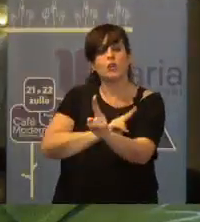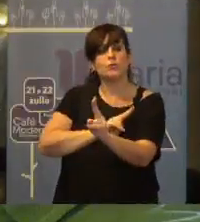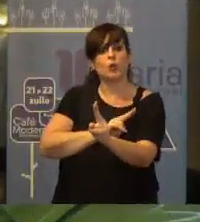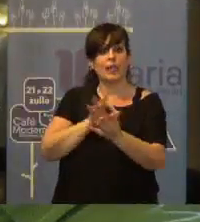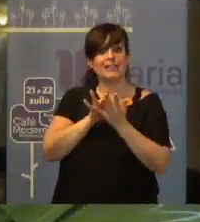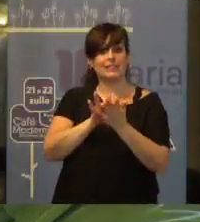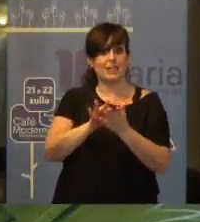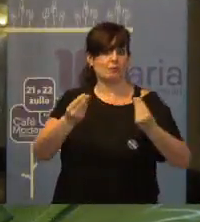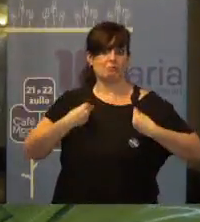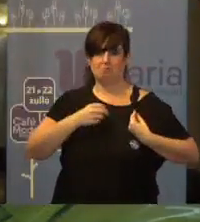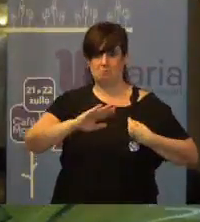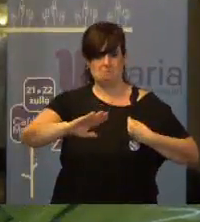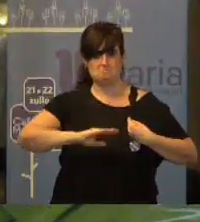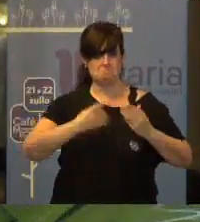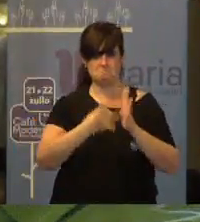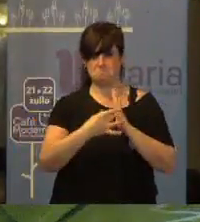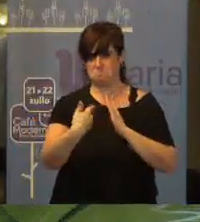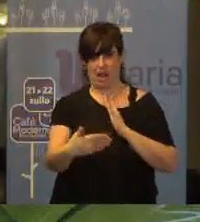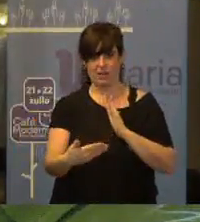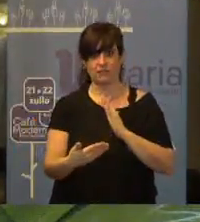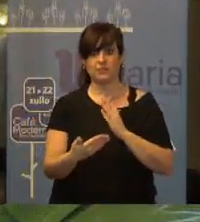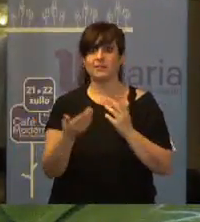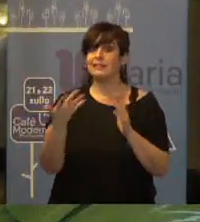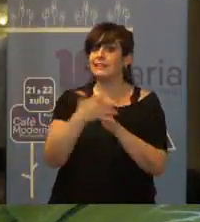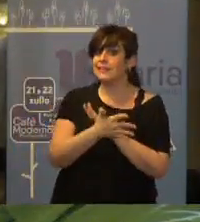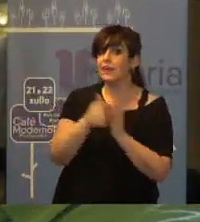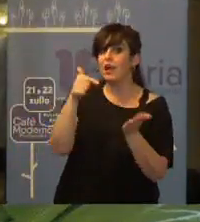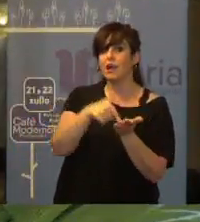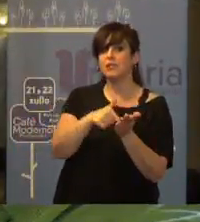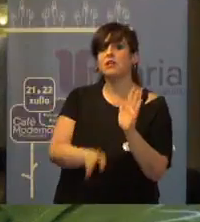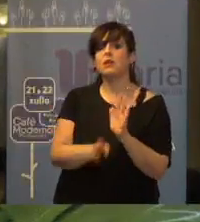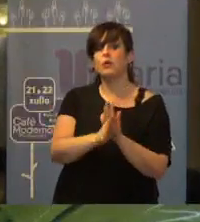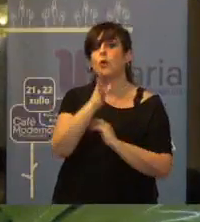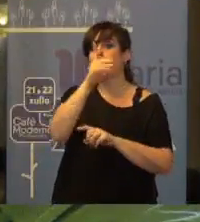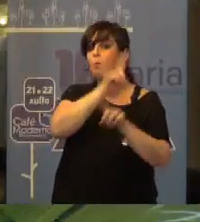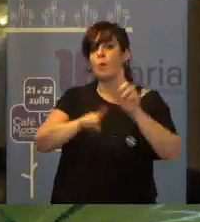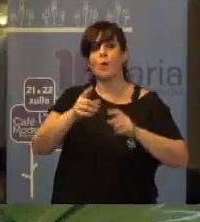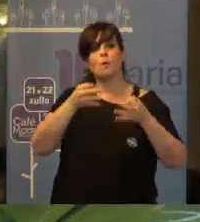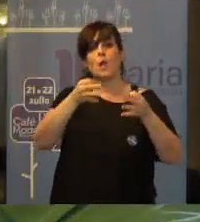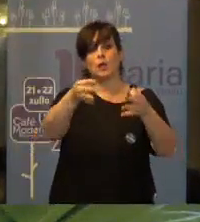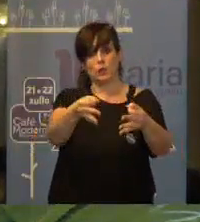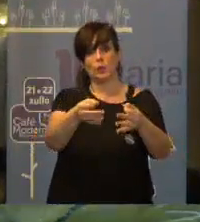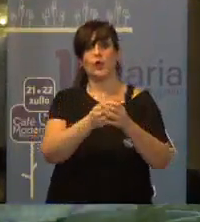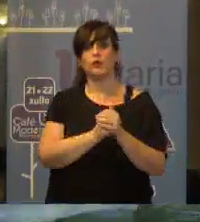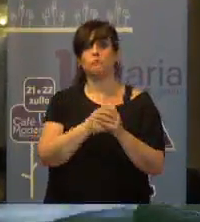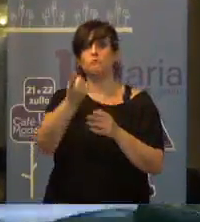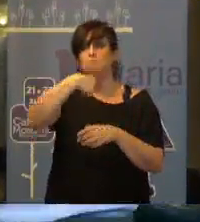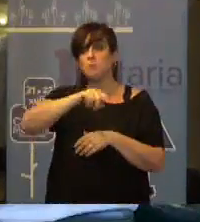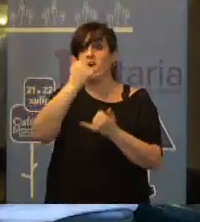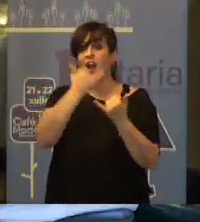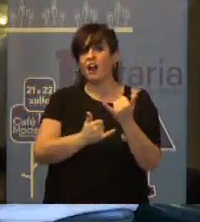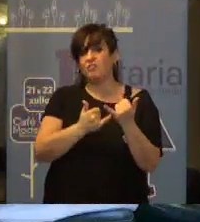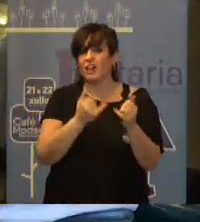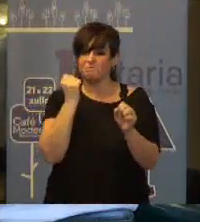decir? Que hai reivindicacións que siguen en pé, porque o problema sigue sendo o mismo, que é, digamos, a dialéctica